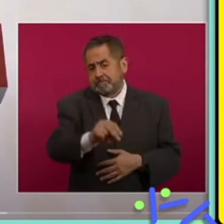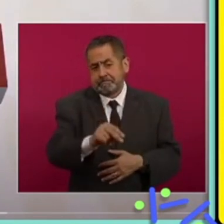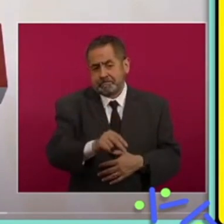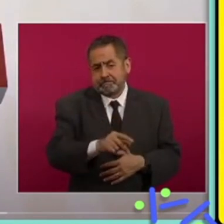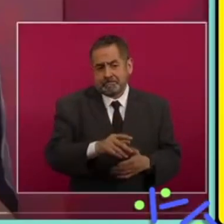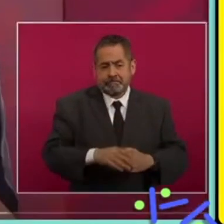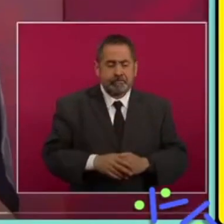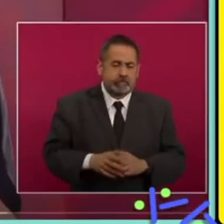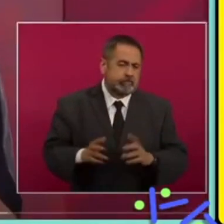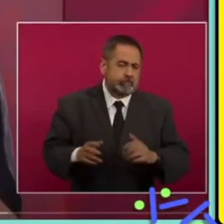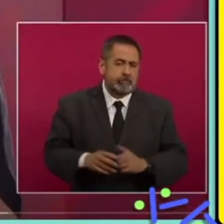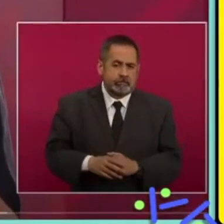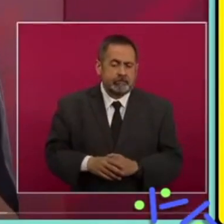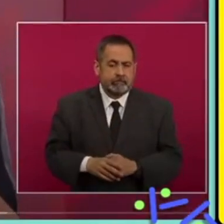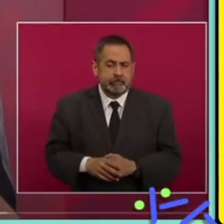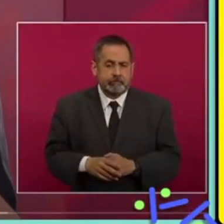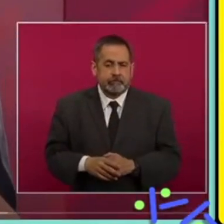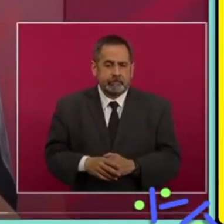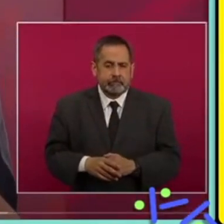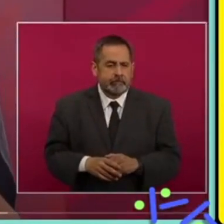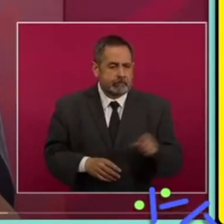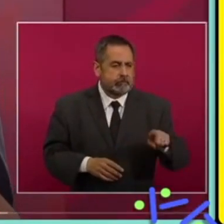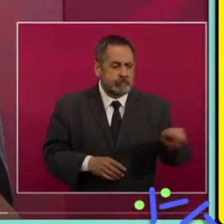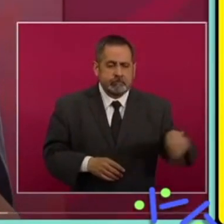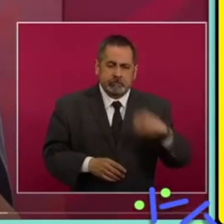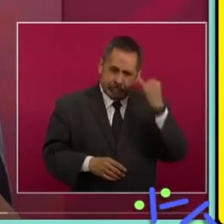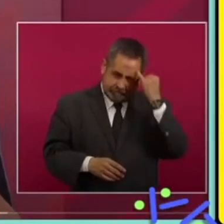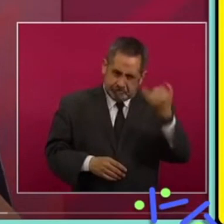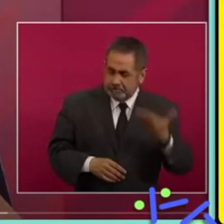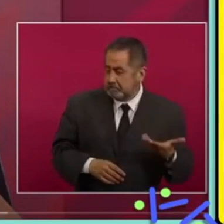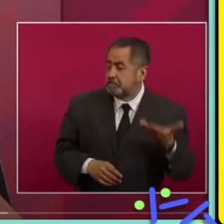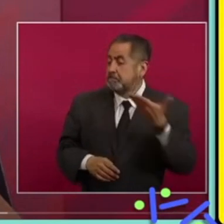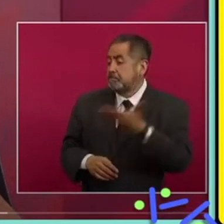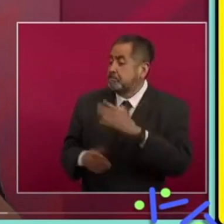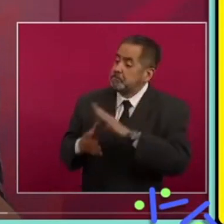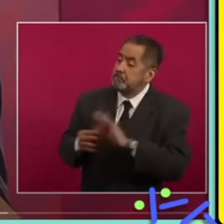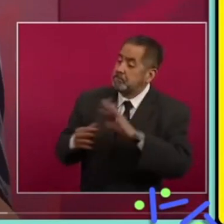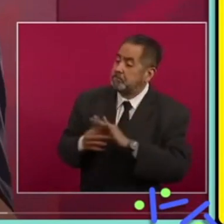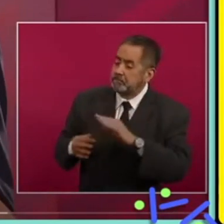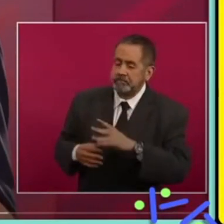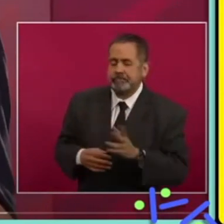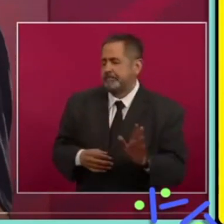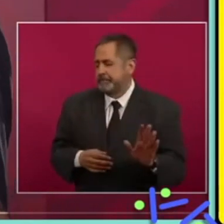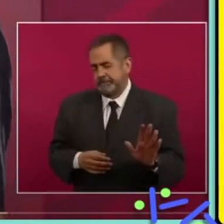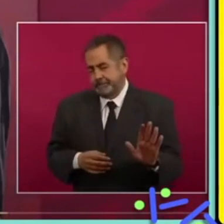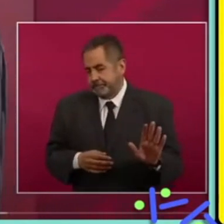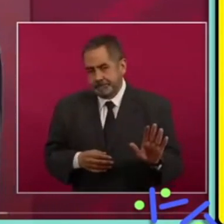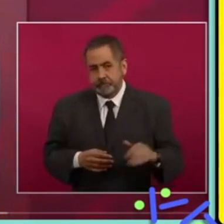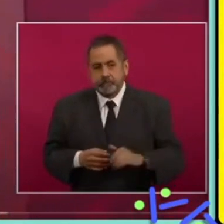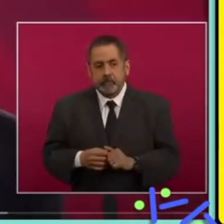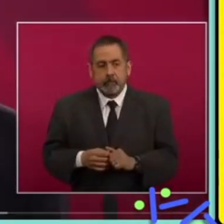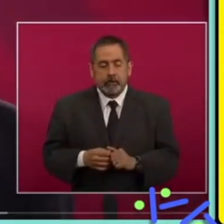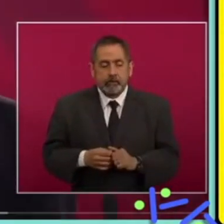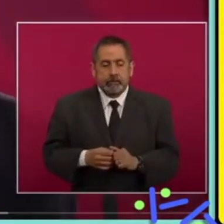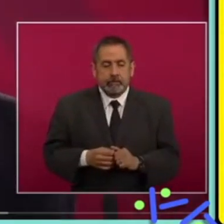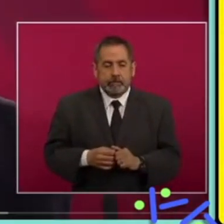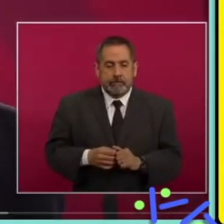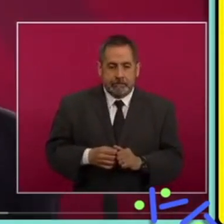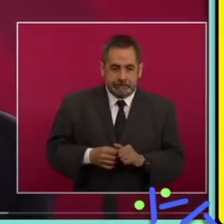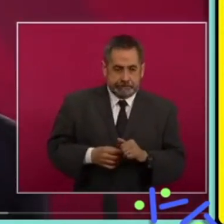Y sí hubo un planteamiento de que se